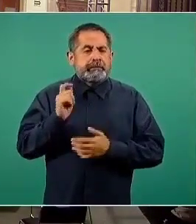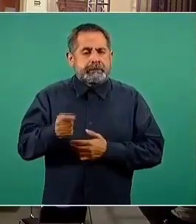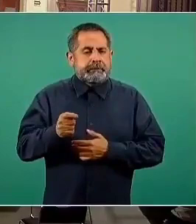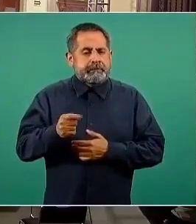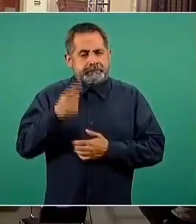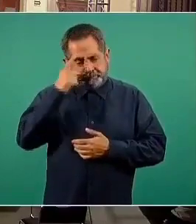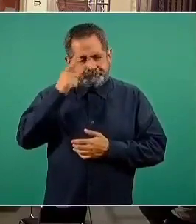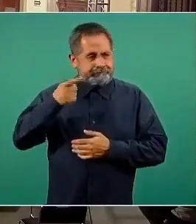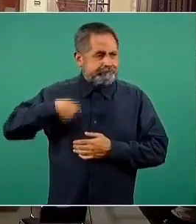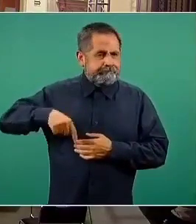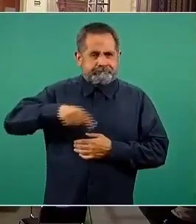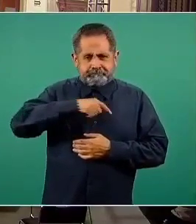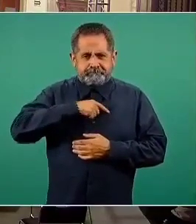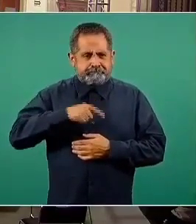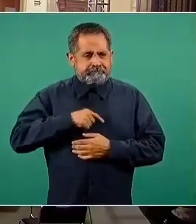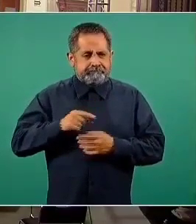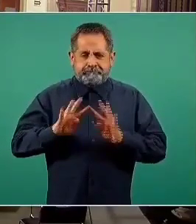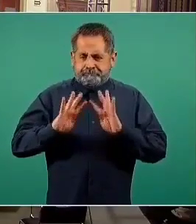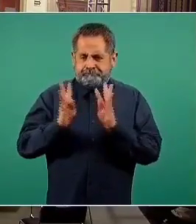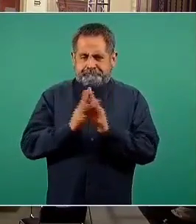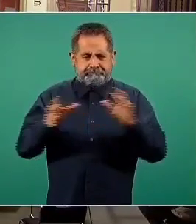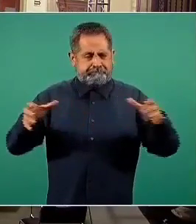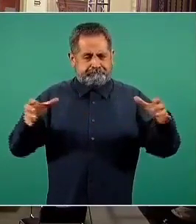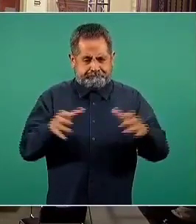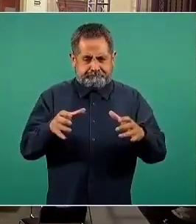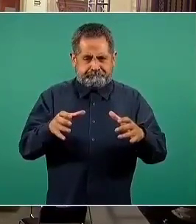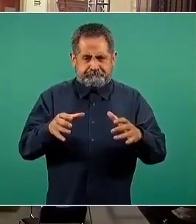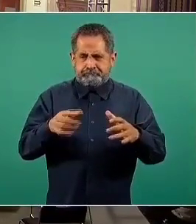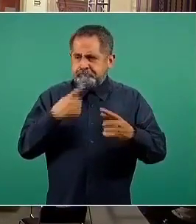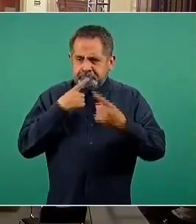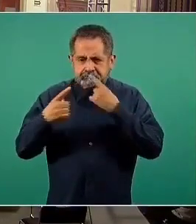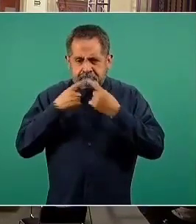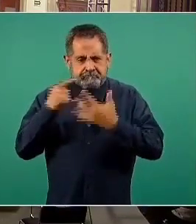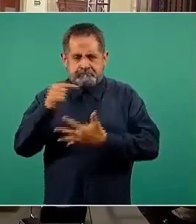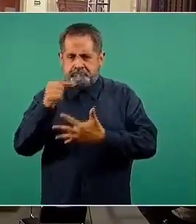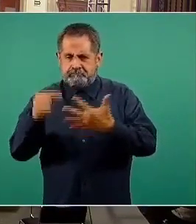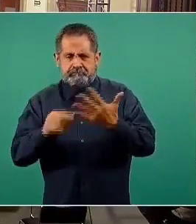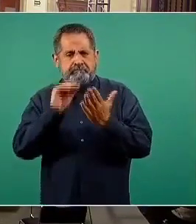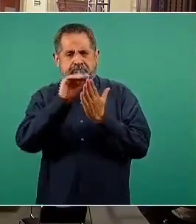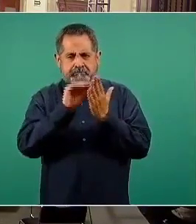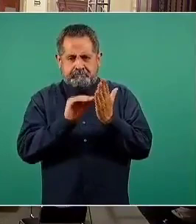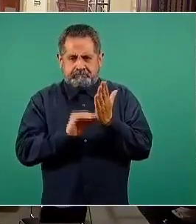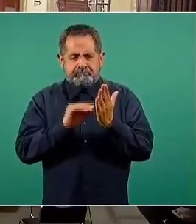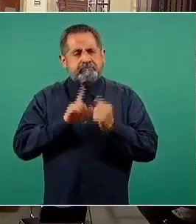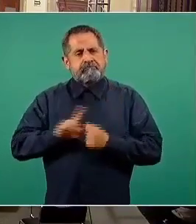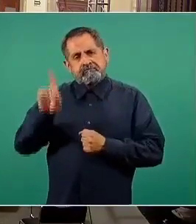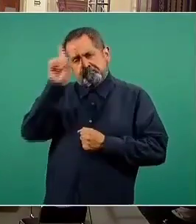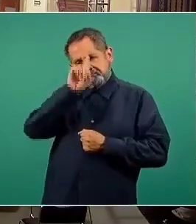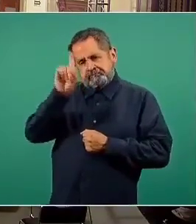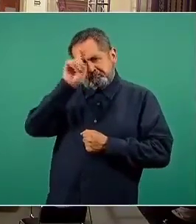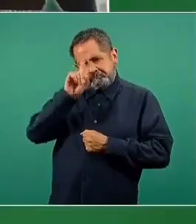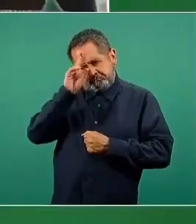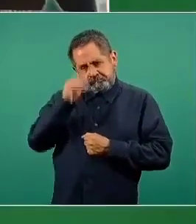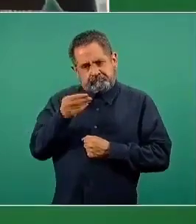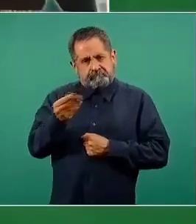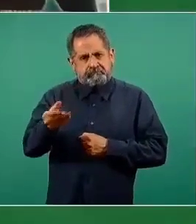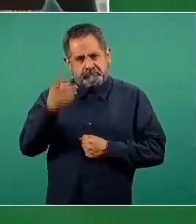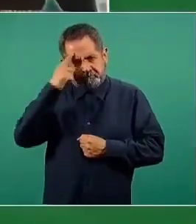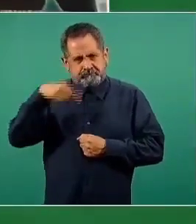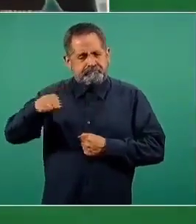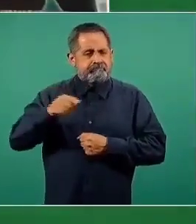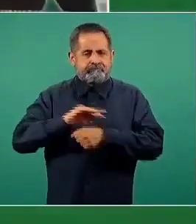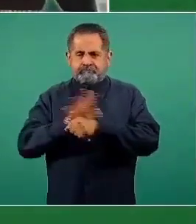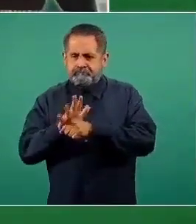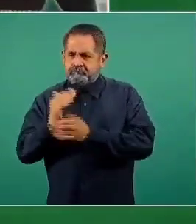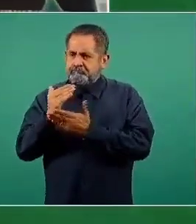relación a nuestro seminario de recomendaciones para fortalecer el manejo de la pandemia. La siguiente,